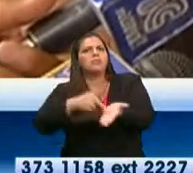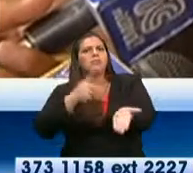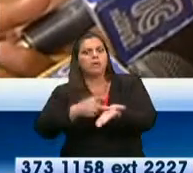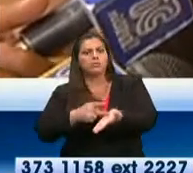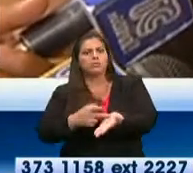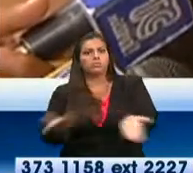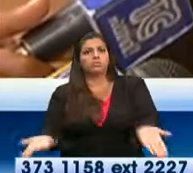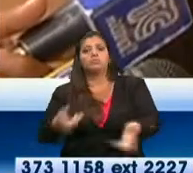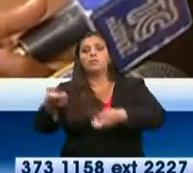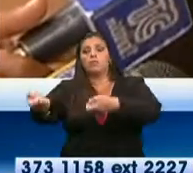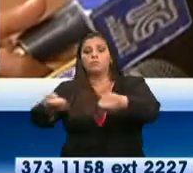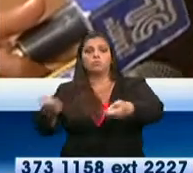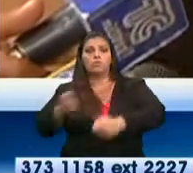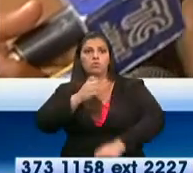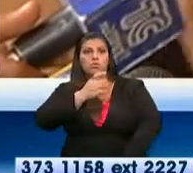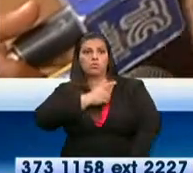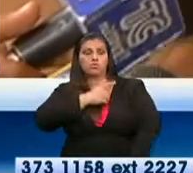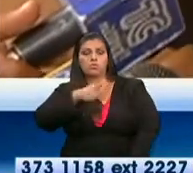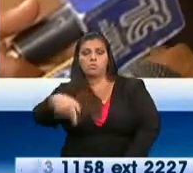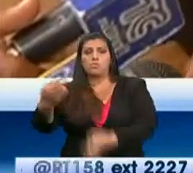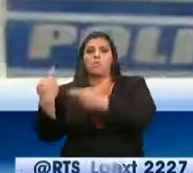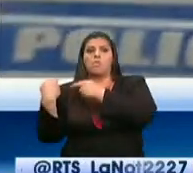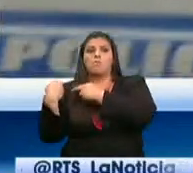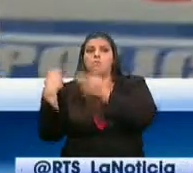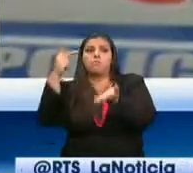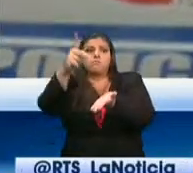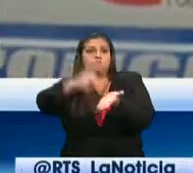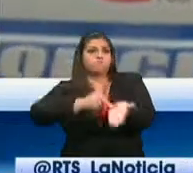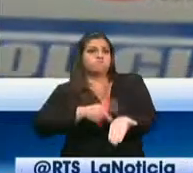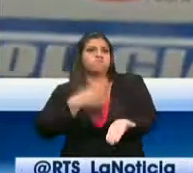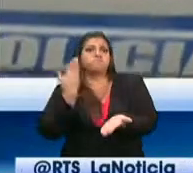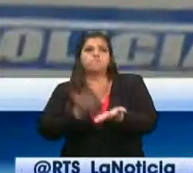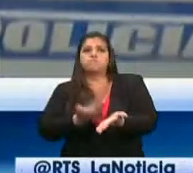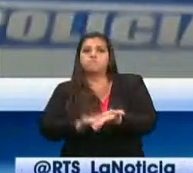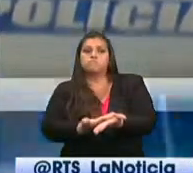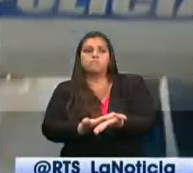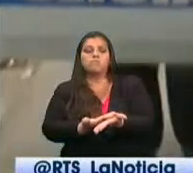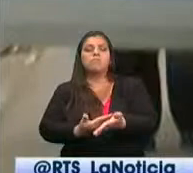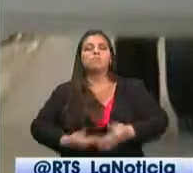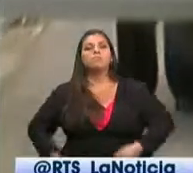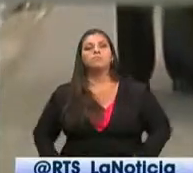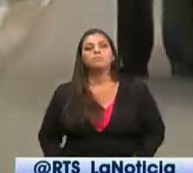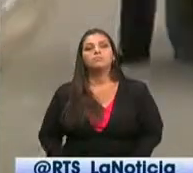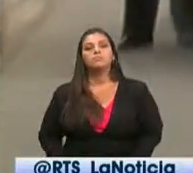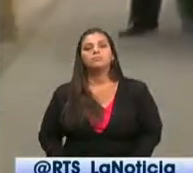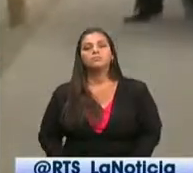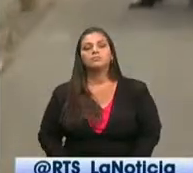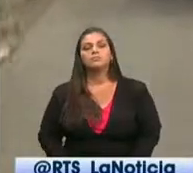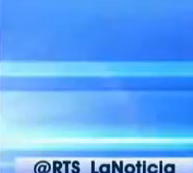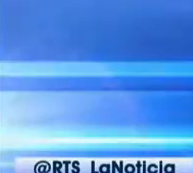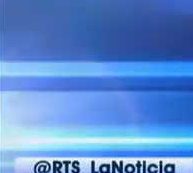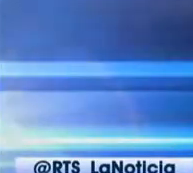dueño del carro se haga responsable de todos los daños y perjuicios. Informó José Morales.